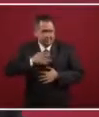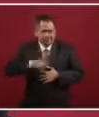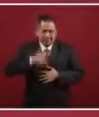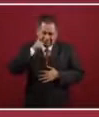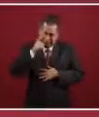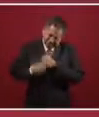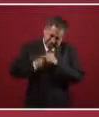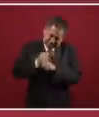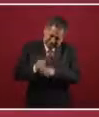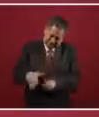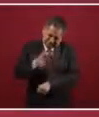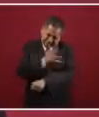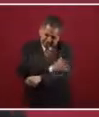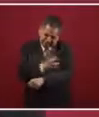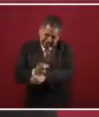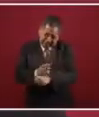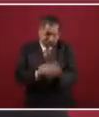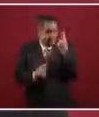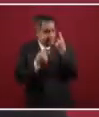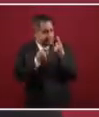Imagínense cómo